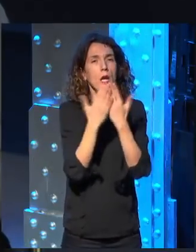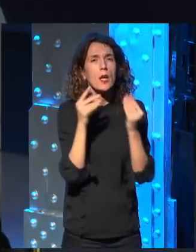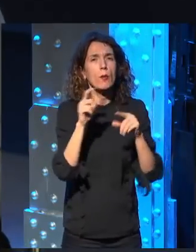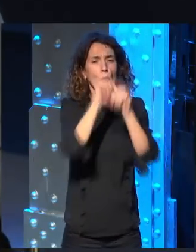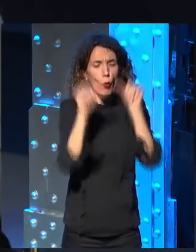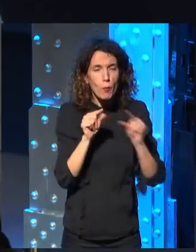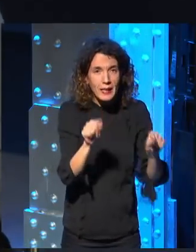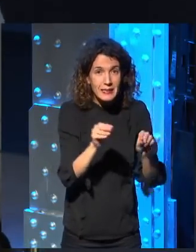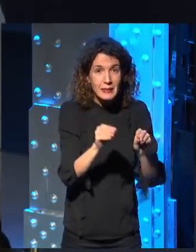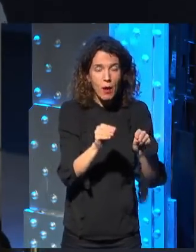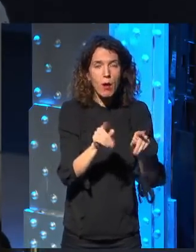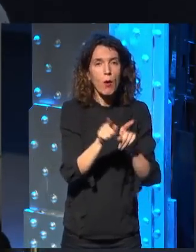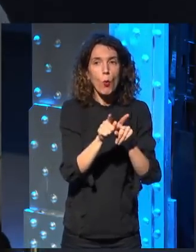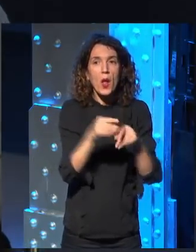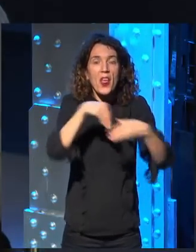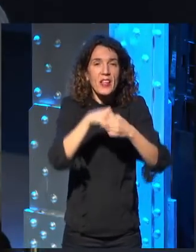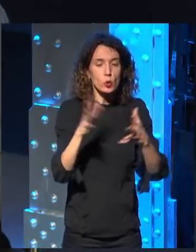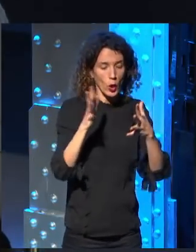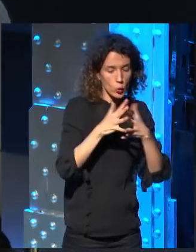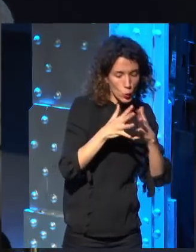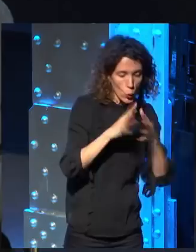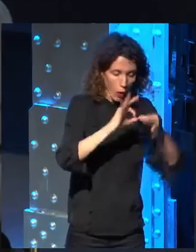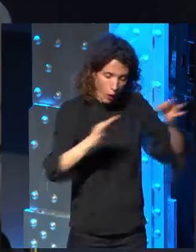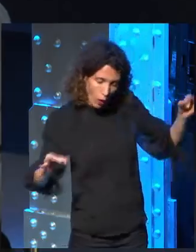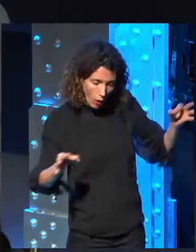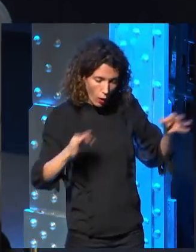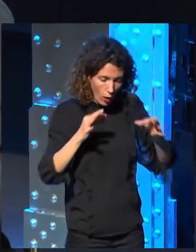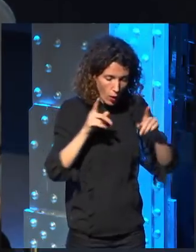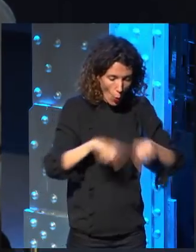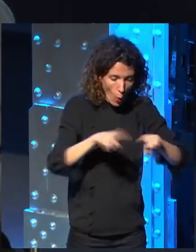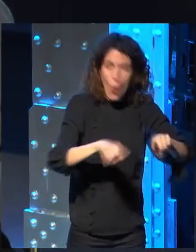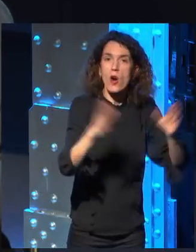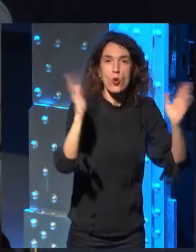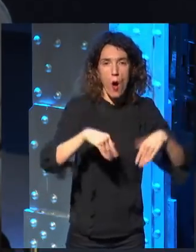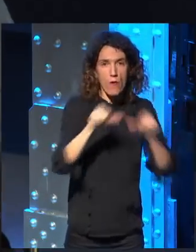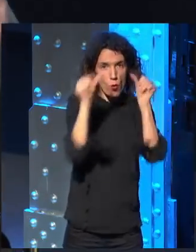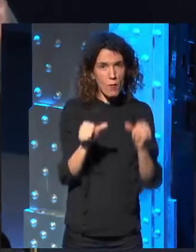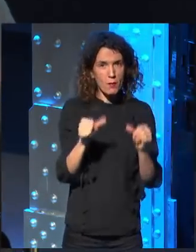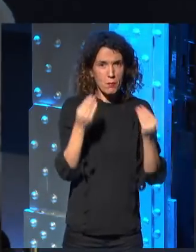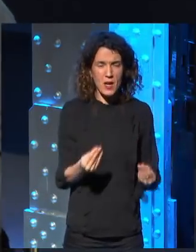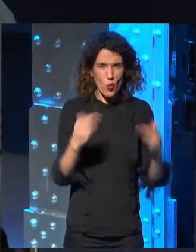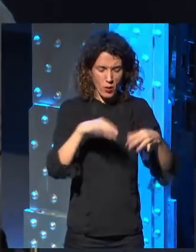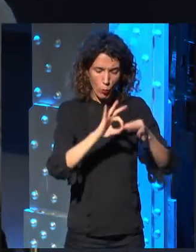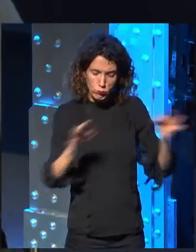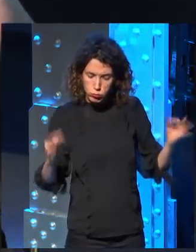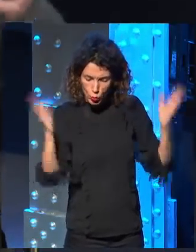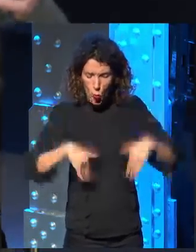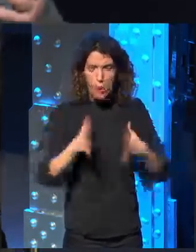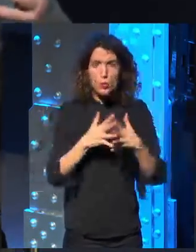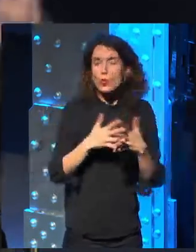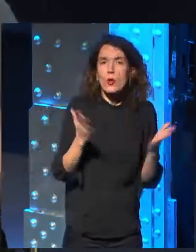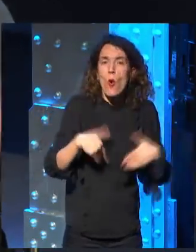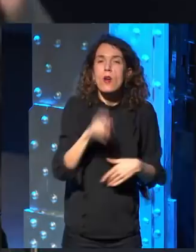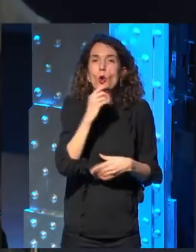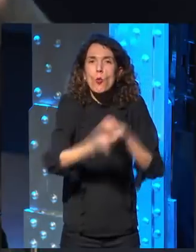este tipo que no tiene una estructura convencional o formal, ¿no? Entonces dices, ¿esto cómo se sostiene? ¿Esto cómo